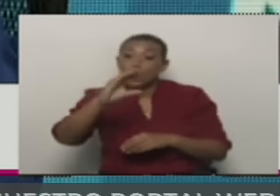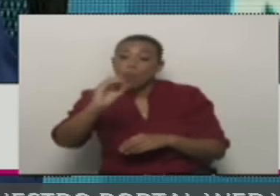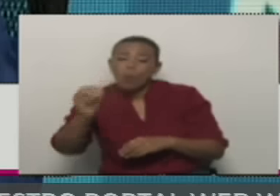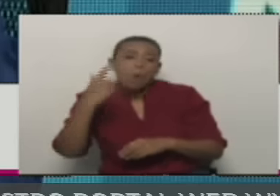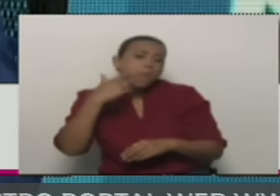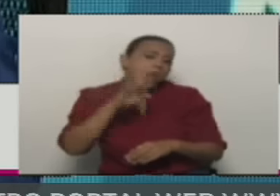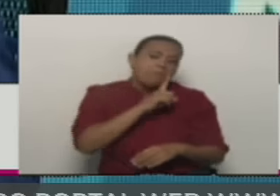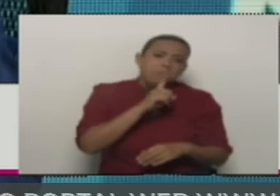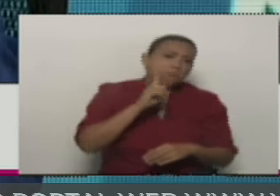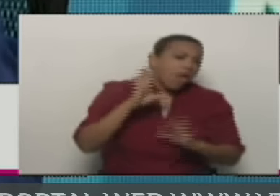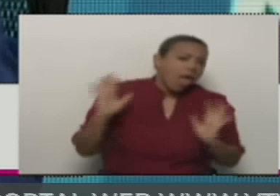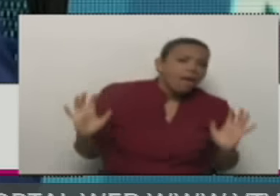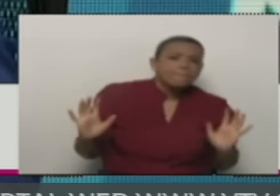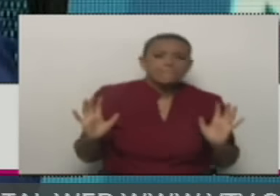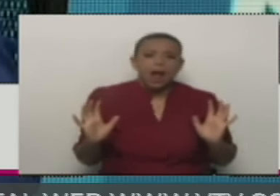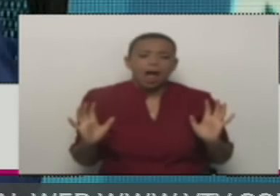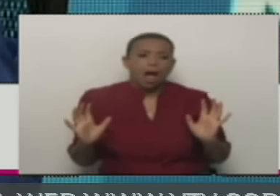pudiéramos decir, zonal.